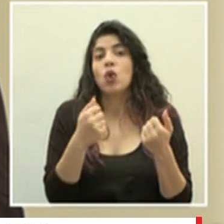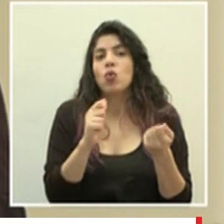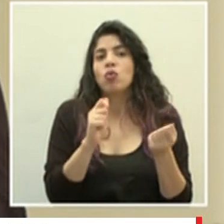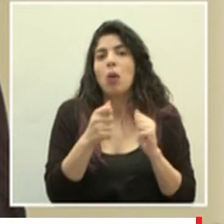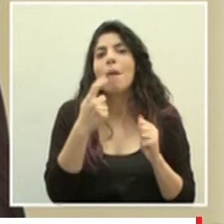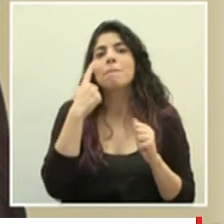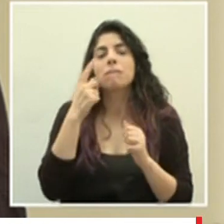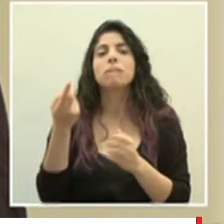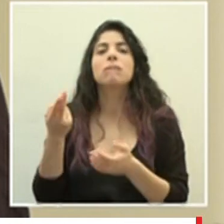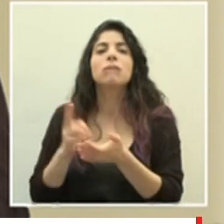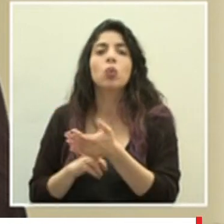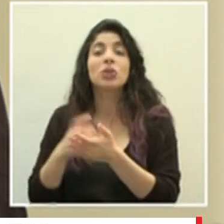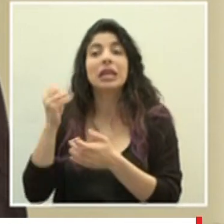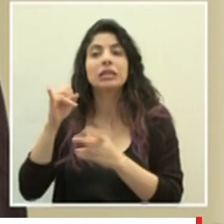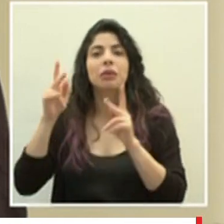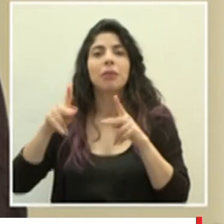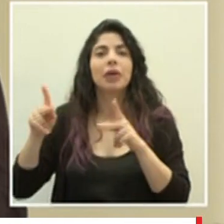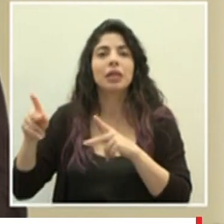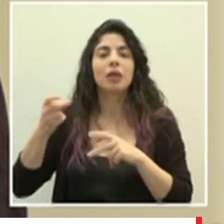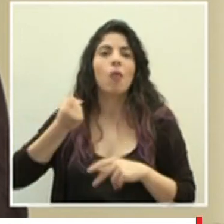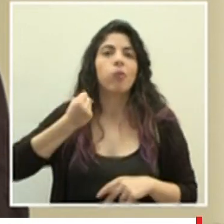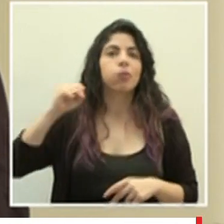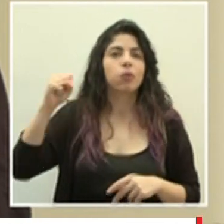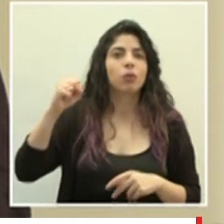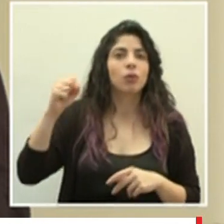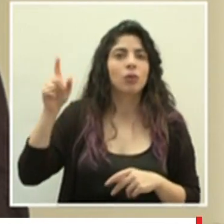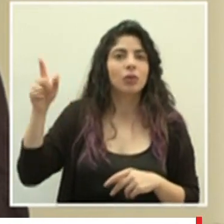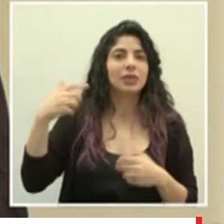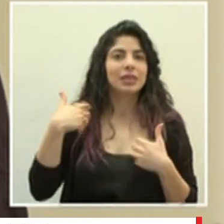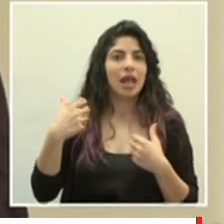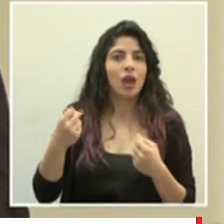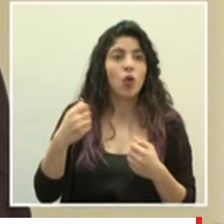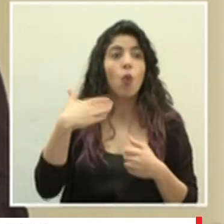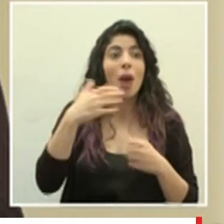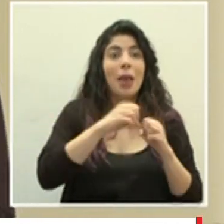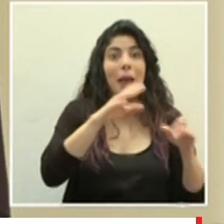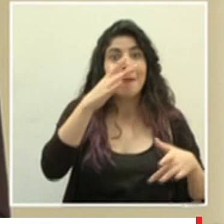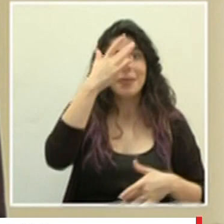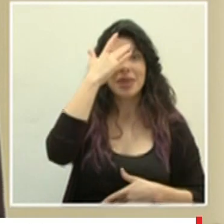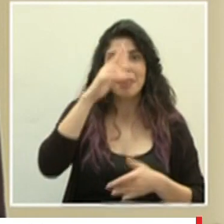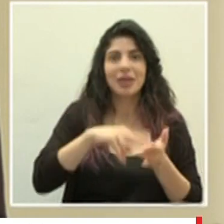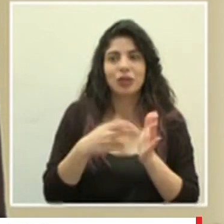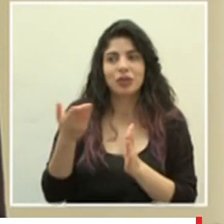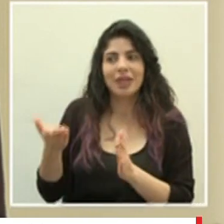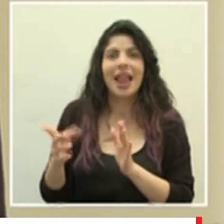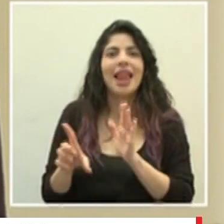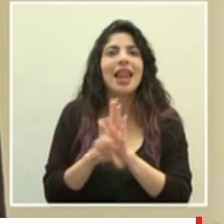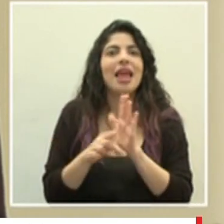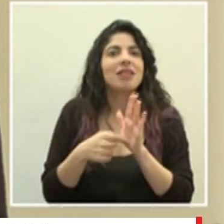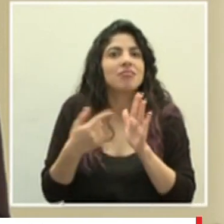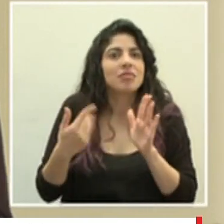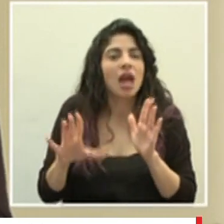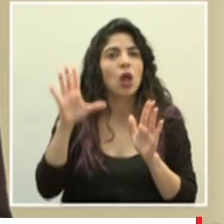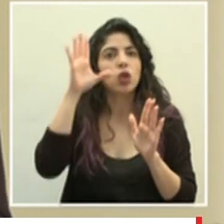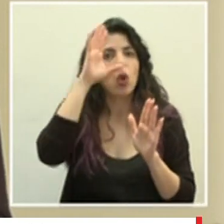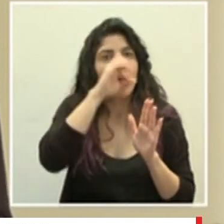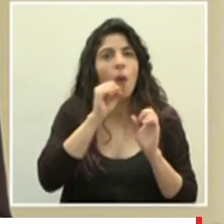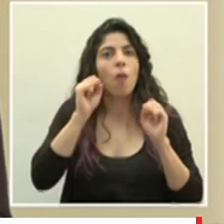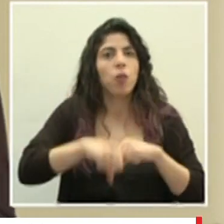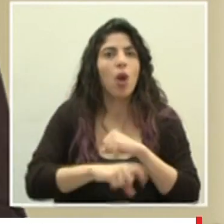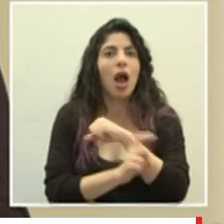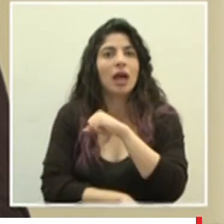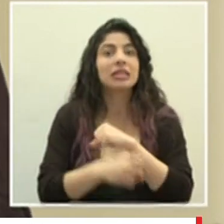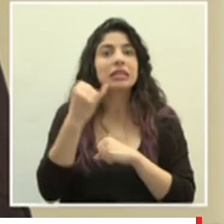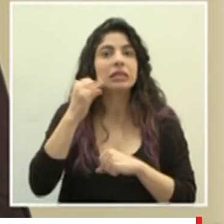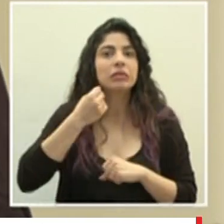caso de que se contravengan las disposiciones emitidas en salud en caso de una epidemia. Así que ya incluso ahí está eventualmente contemplado este